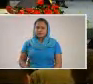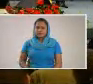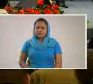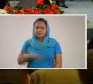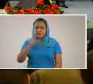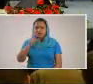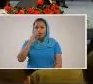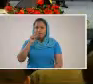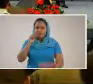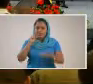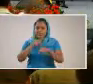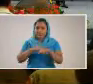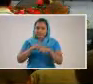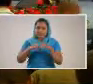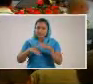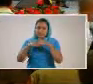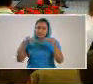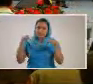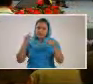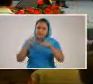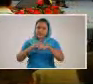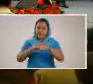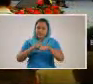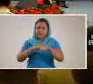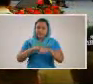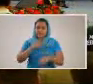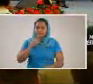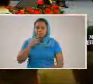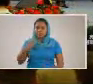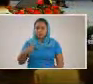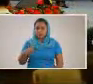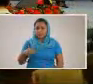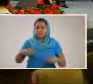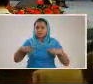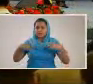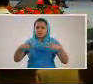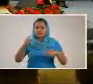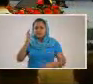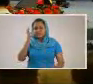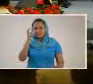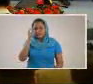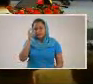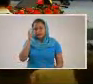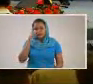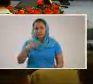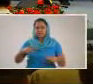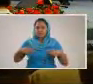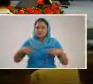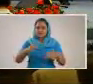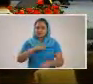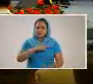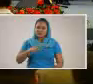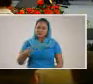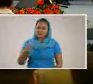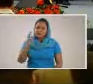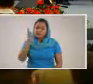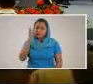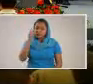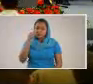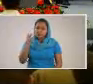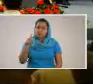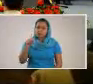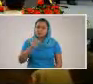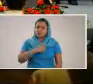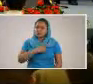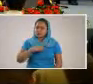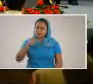Habla a tiempo y fuera de tiempo, hermanos. Hemos escuchado y hemos estado escuchando, no solo esta noche,